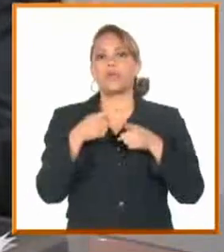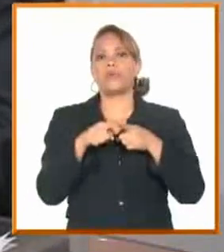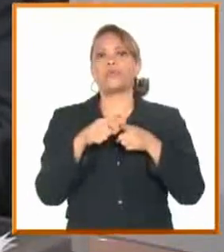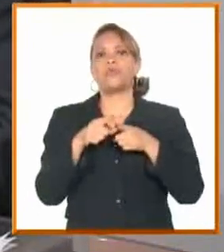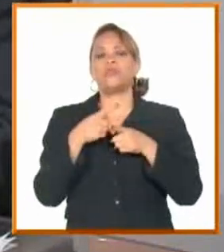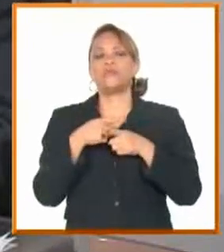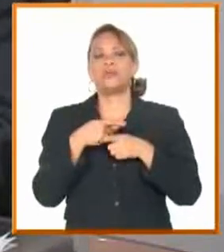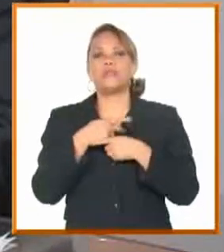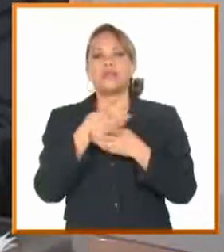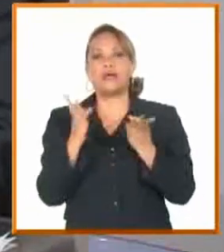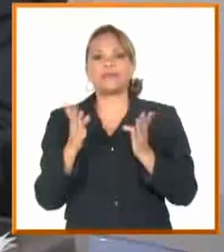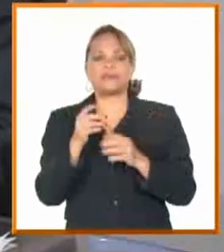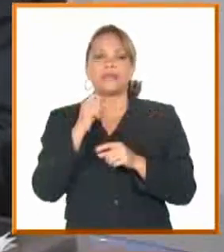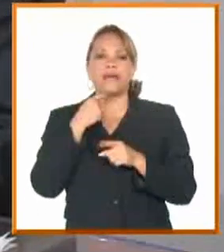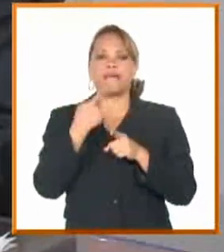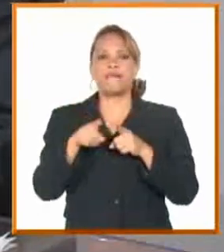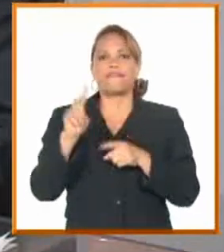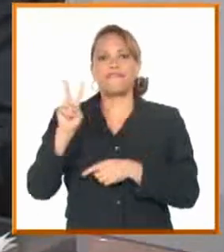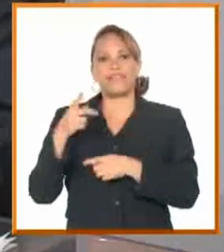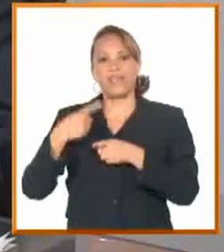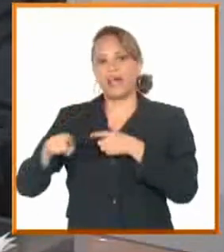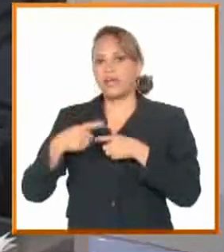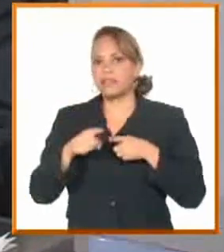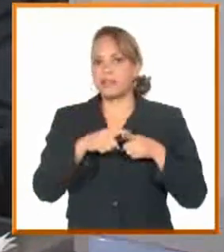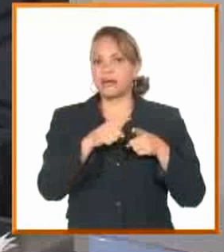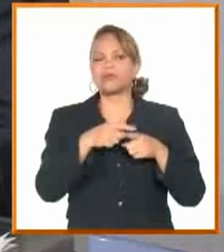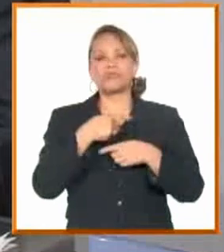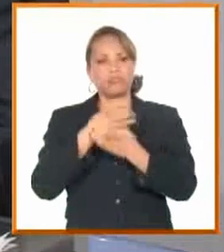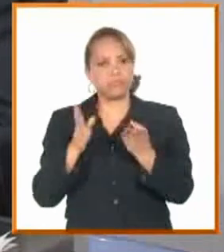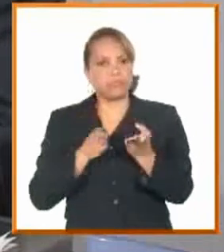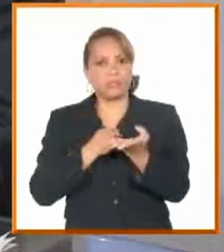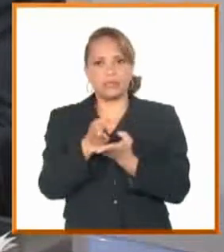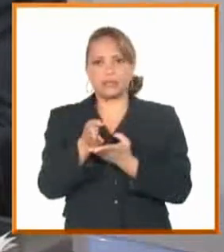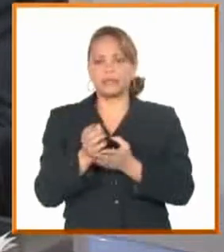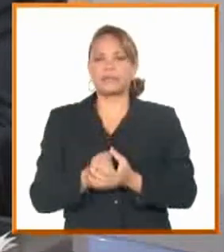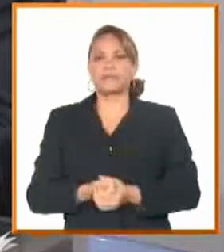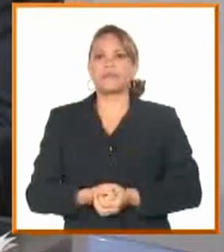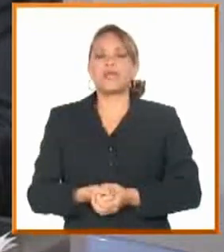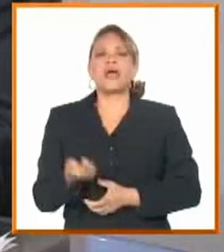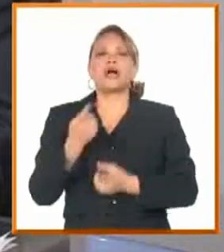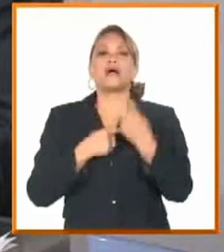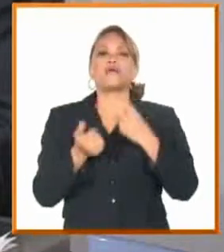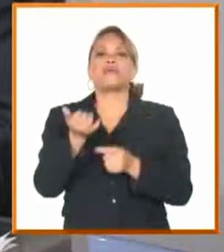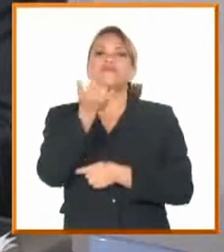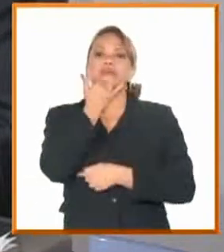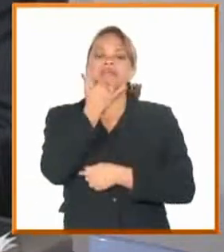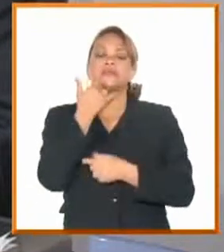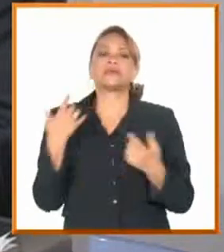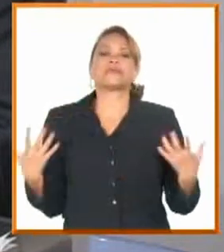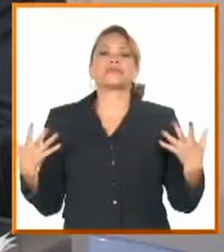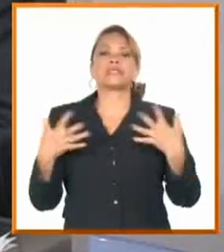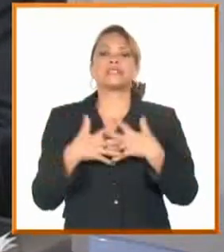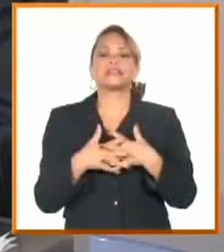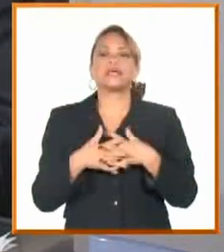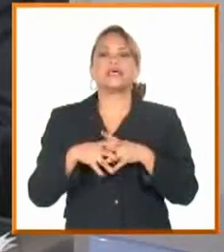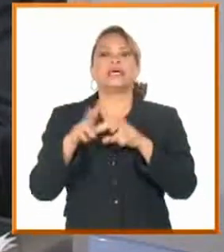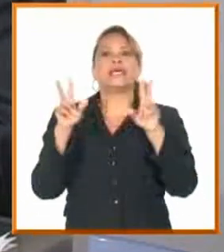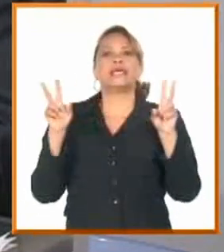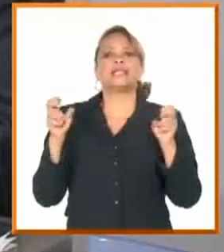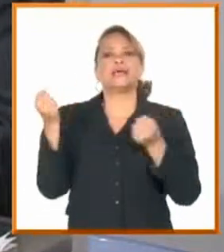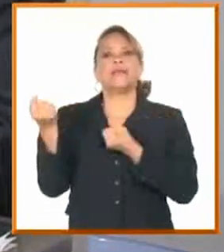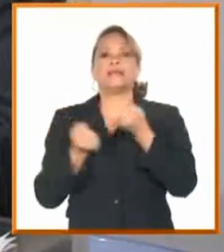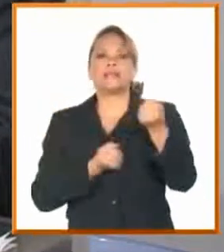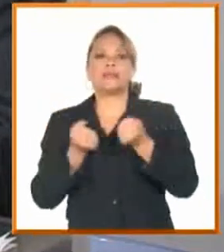agromercados, eso se le está dando un nivel de prioridad. Y sí, algunas afectaciones vinculadas con el tema del